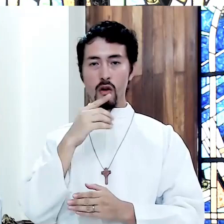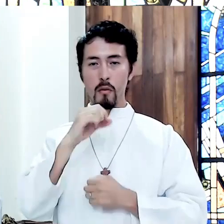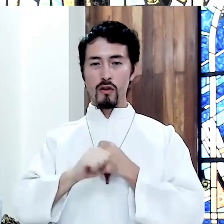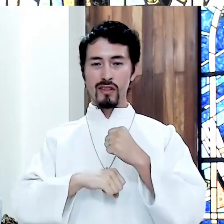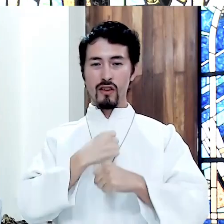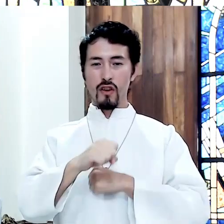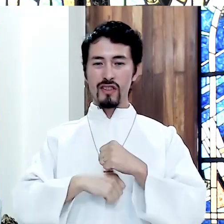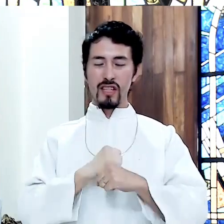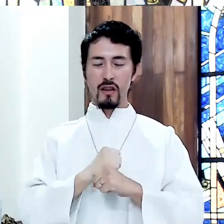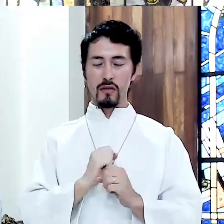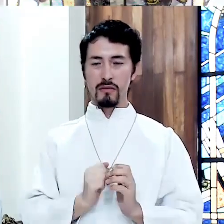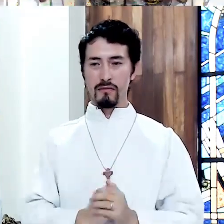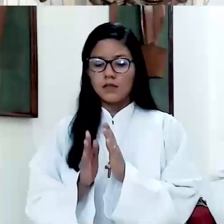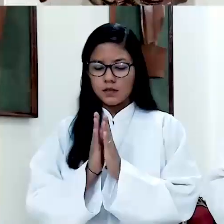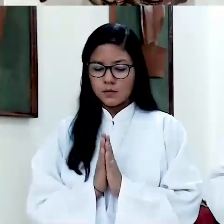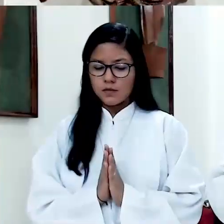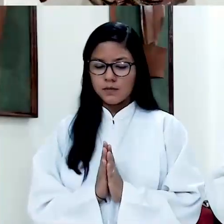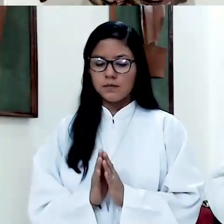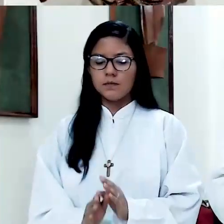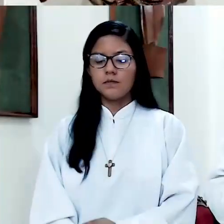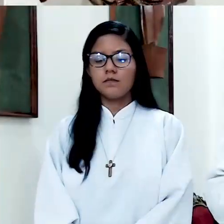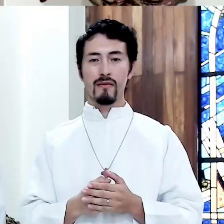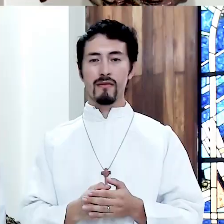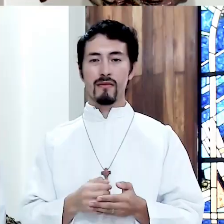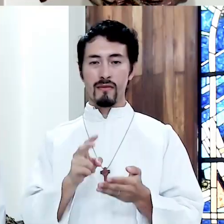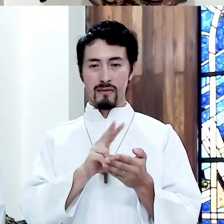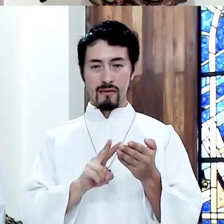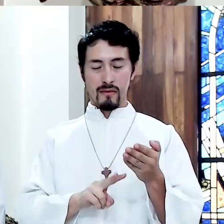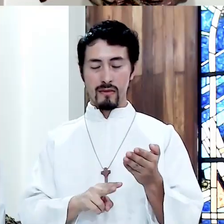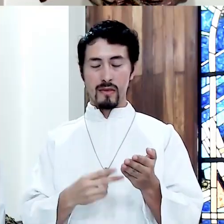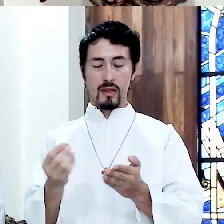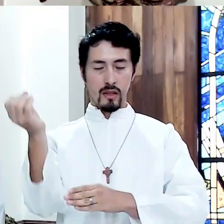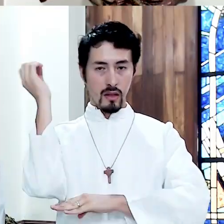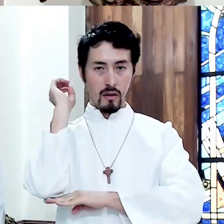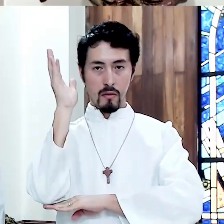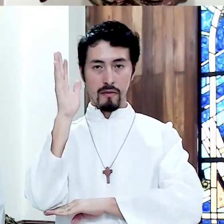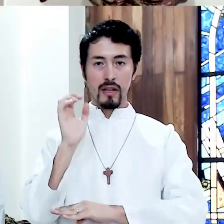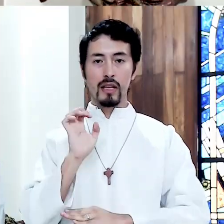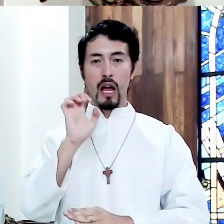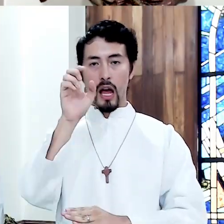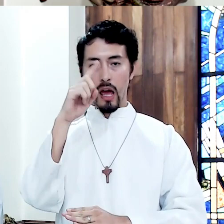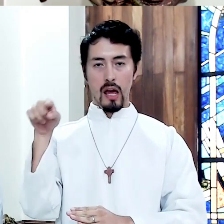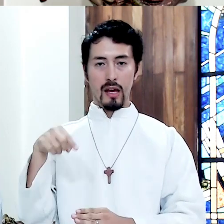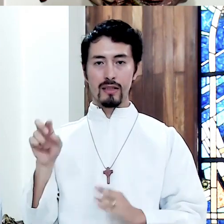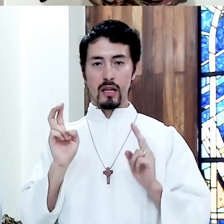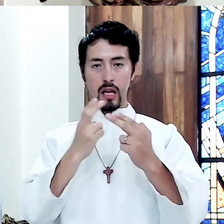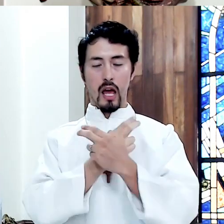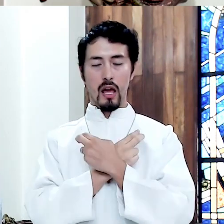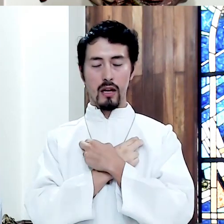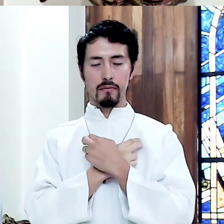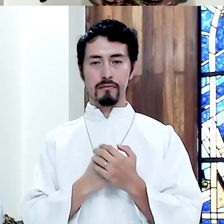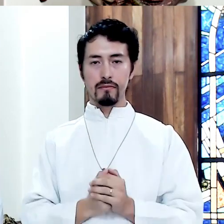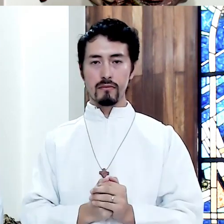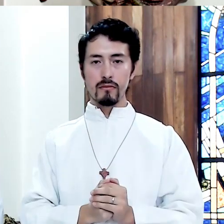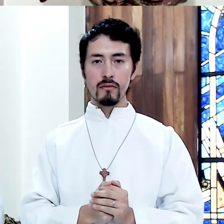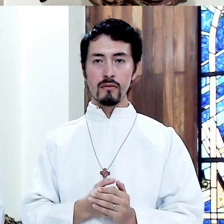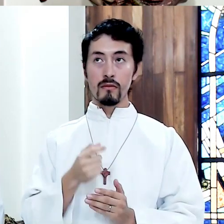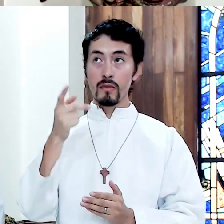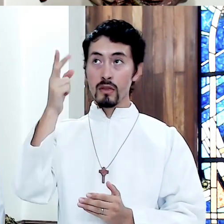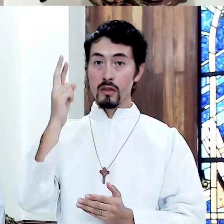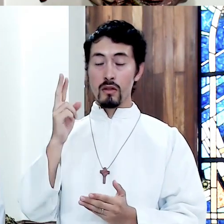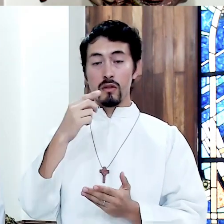siglos. Amén. Del libro del profeta Ezequiel. Esto dice el Señor